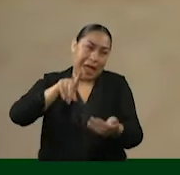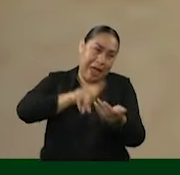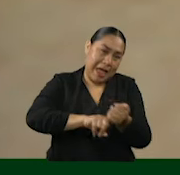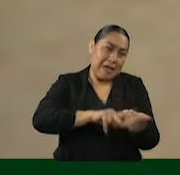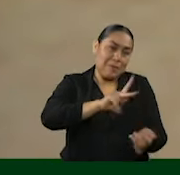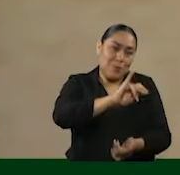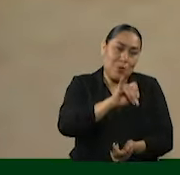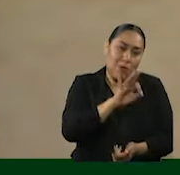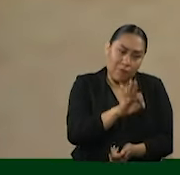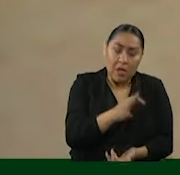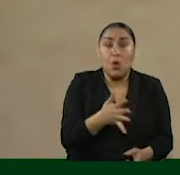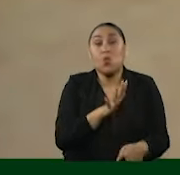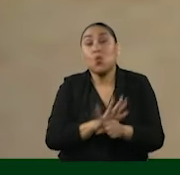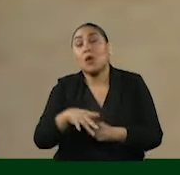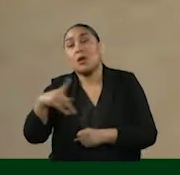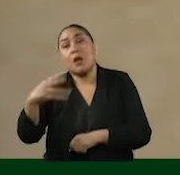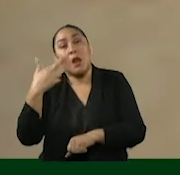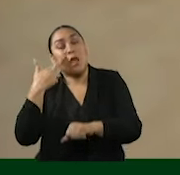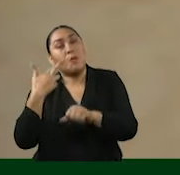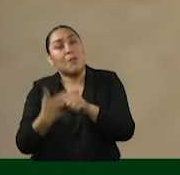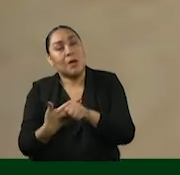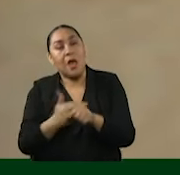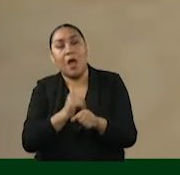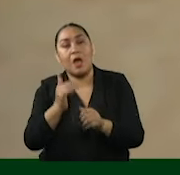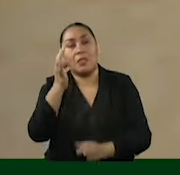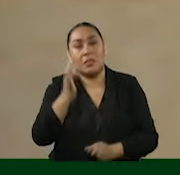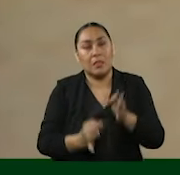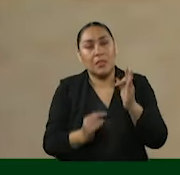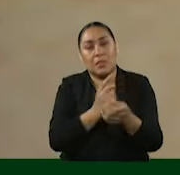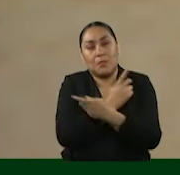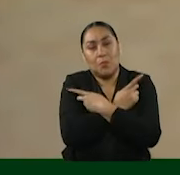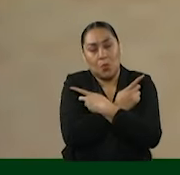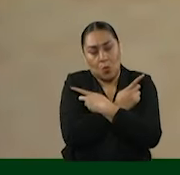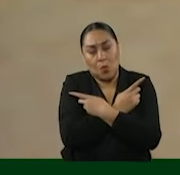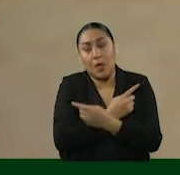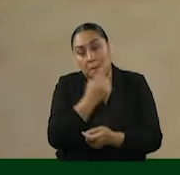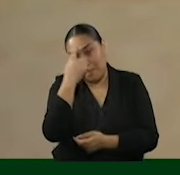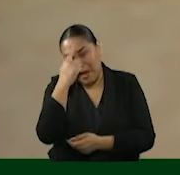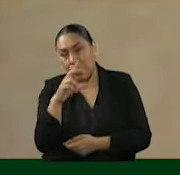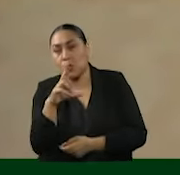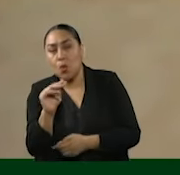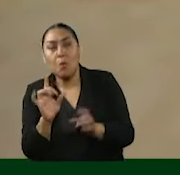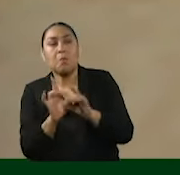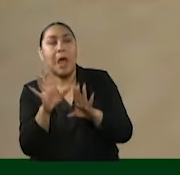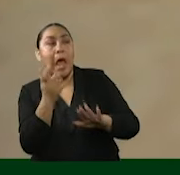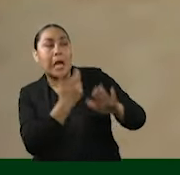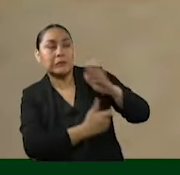Cuáles serían las competencias del tribunal de disciplina judicial para evitar financiamientos ilegales